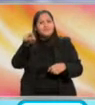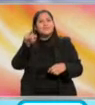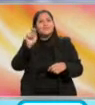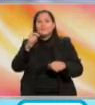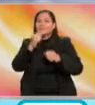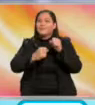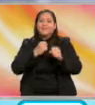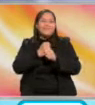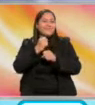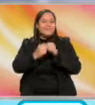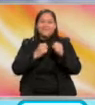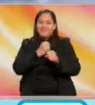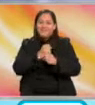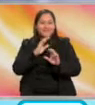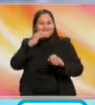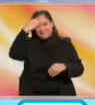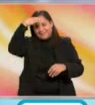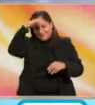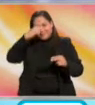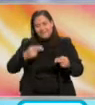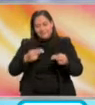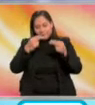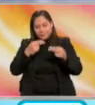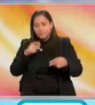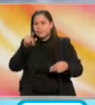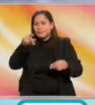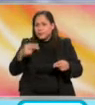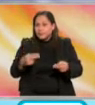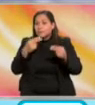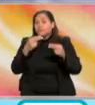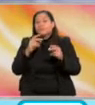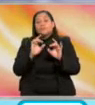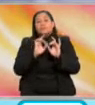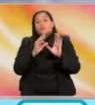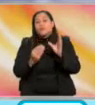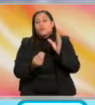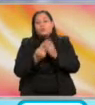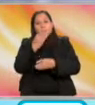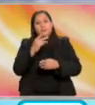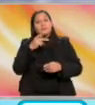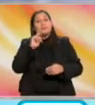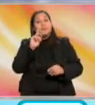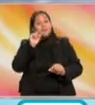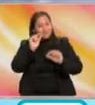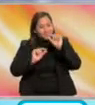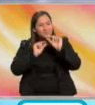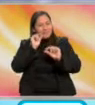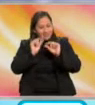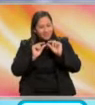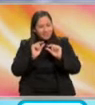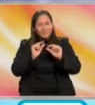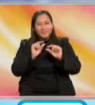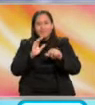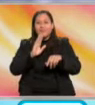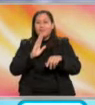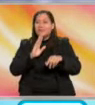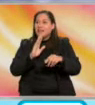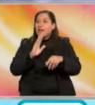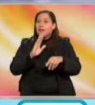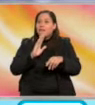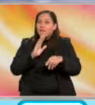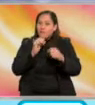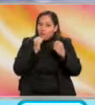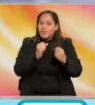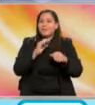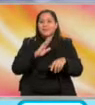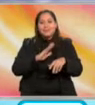tiene muchos años en el negocio. Ok. Ok. Claro que era un negocio improvisado que poco a poco ha ido tomando fuerza y ya